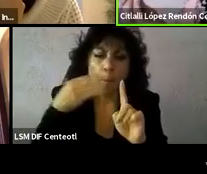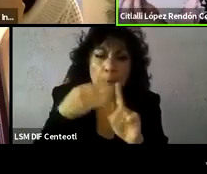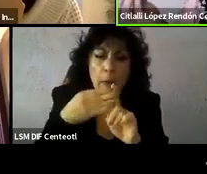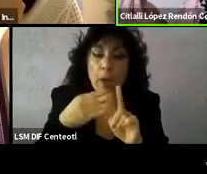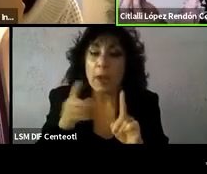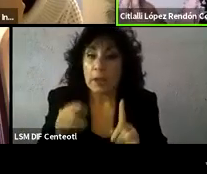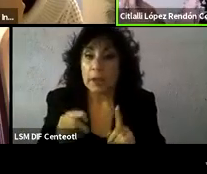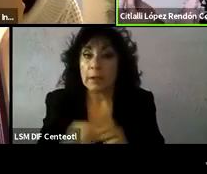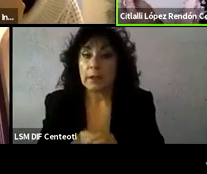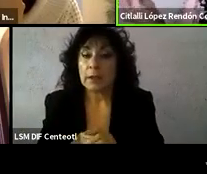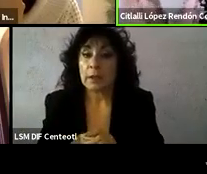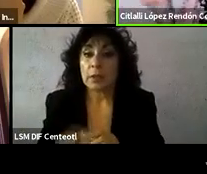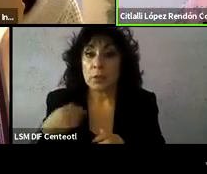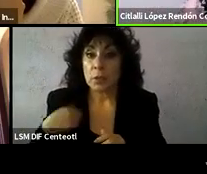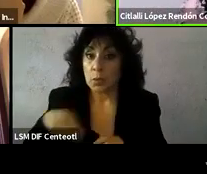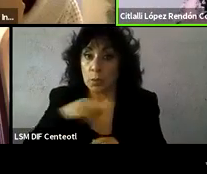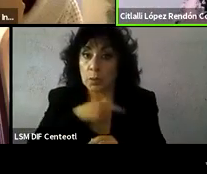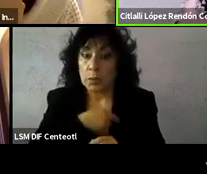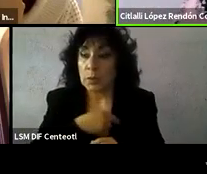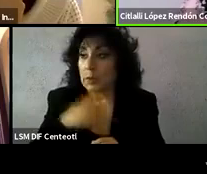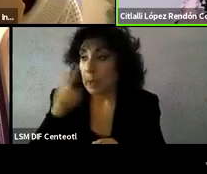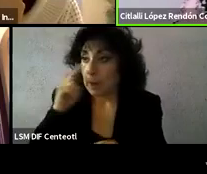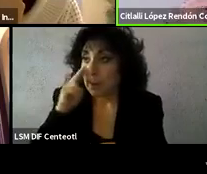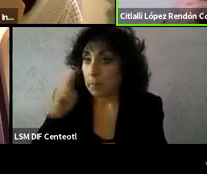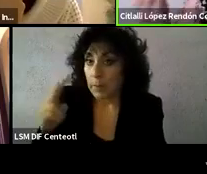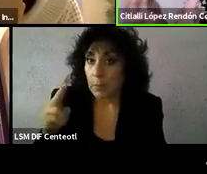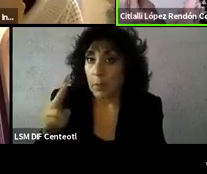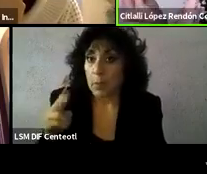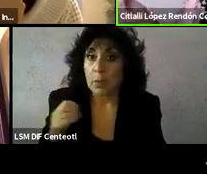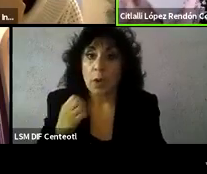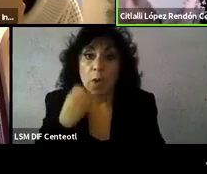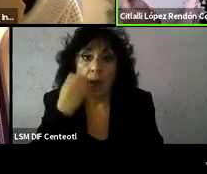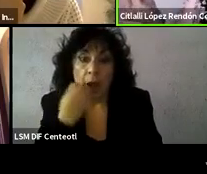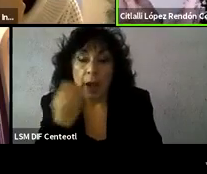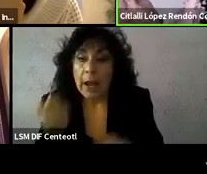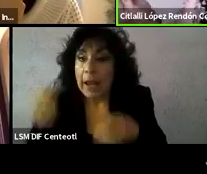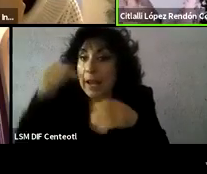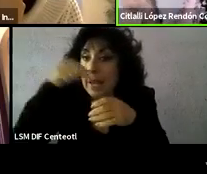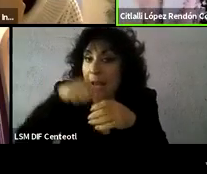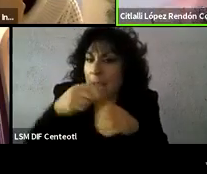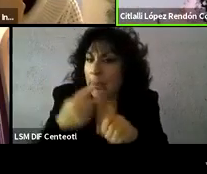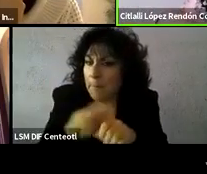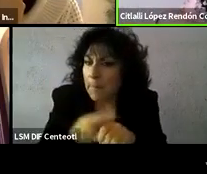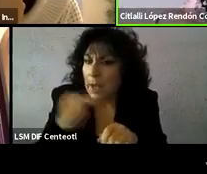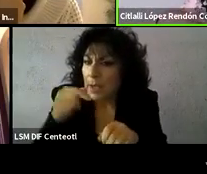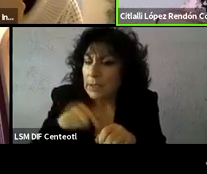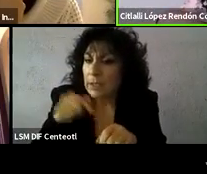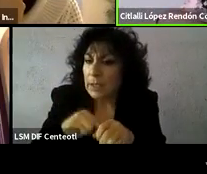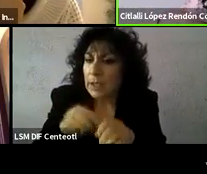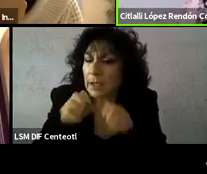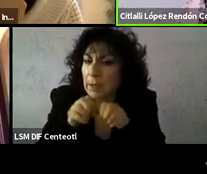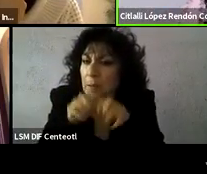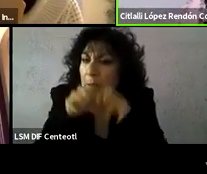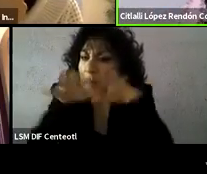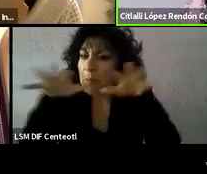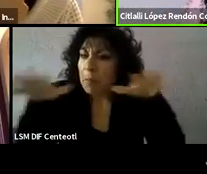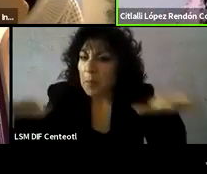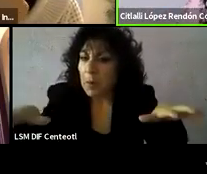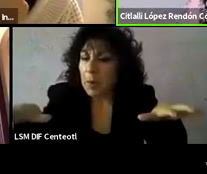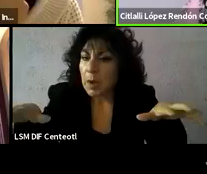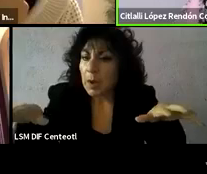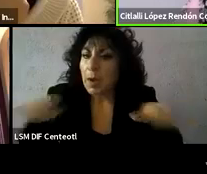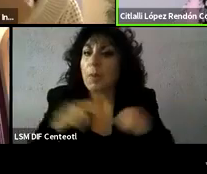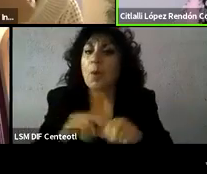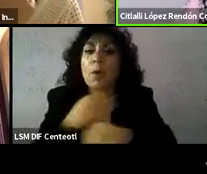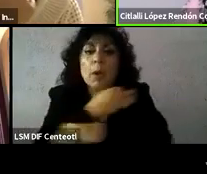lo que sucede en el aula llega a las familias, ¿no? Entonces que ahí nace y llega a las familias. Pero